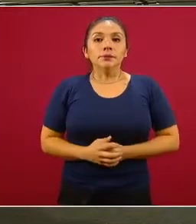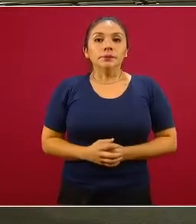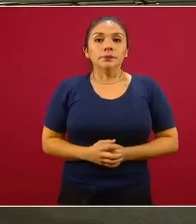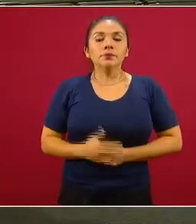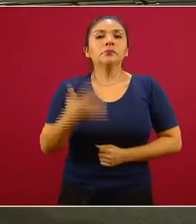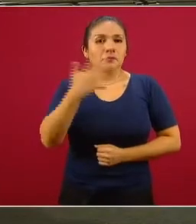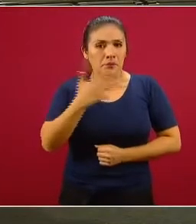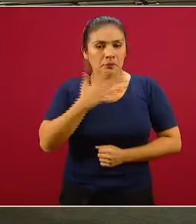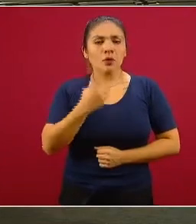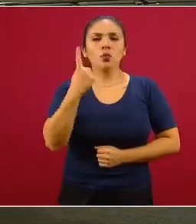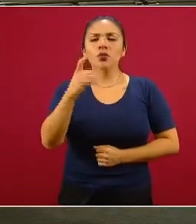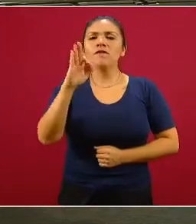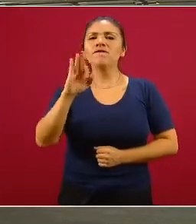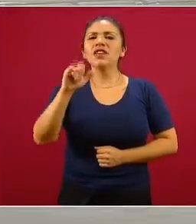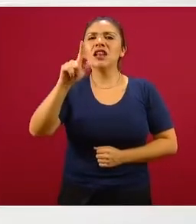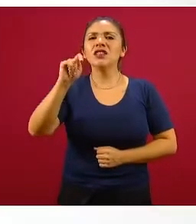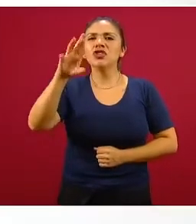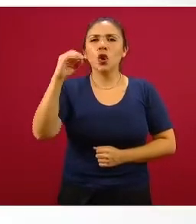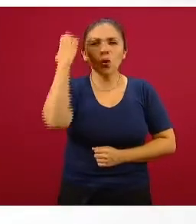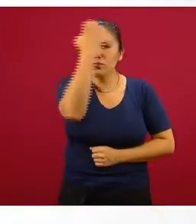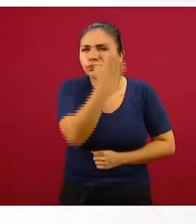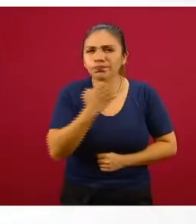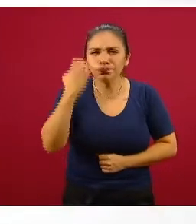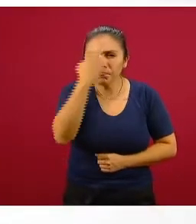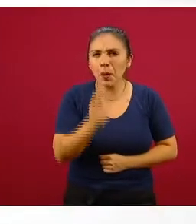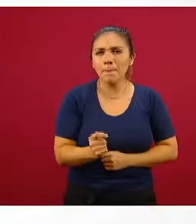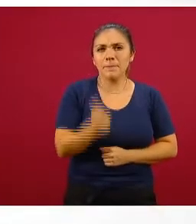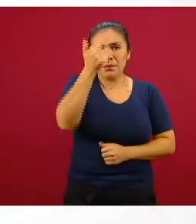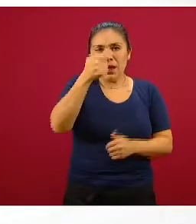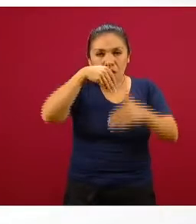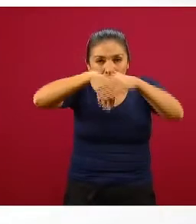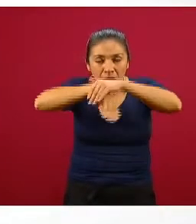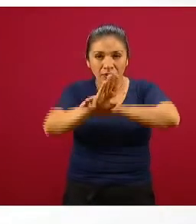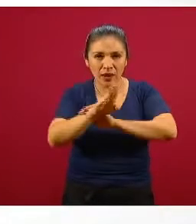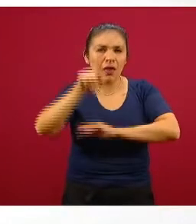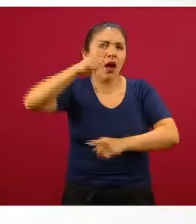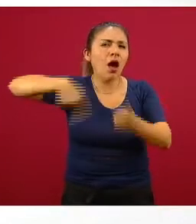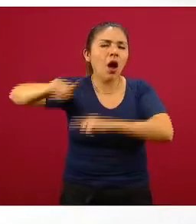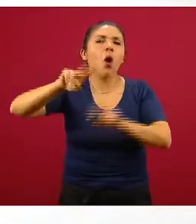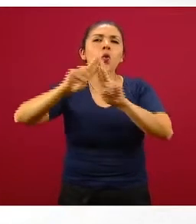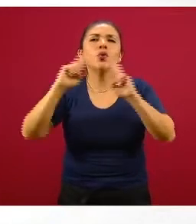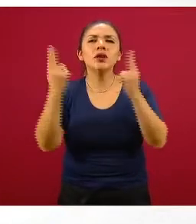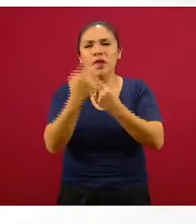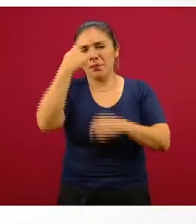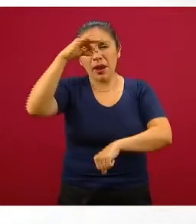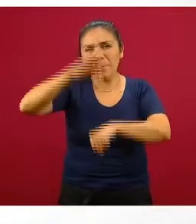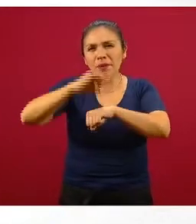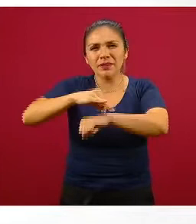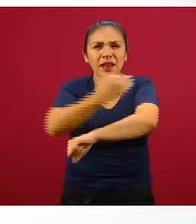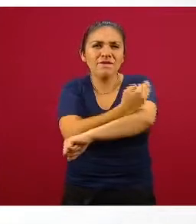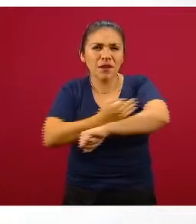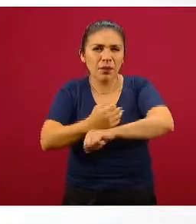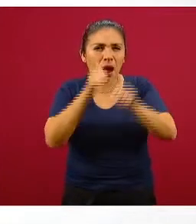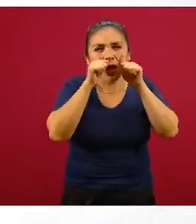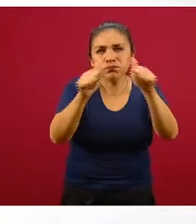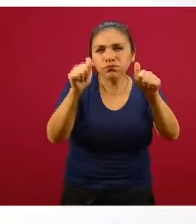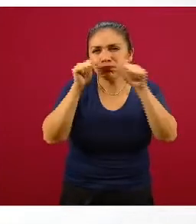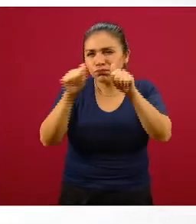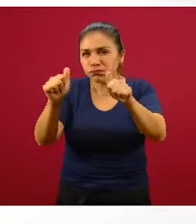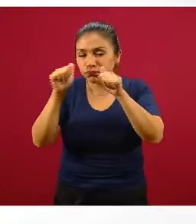Vamos a tener un filtro de valoración inicial que se hará en las unidades de medicina familiar, en la atención médica continua o en la